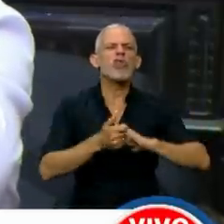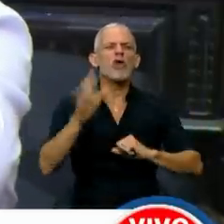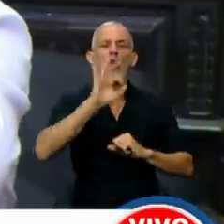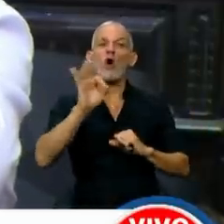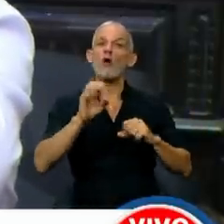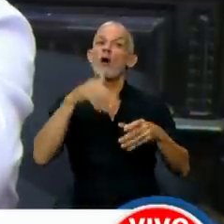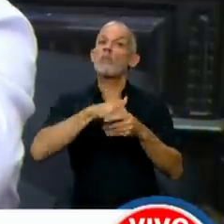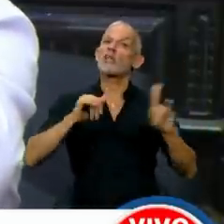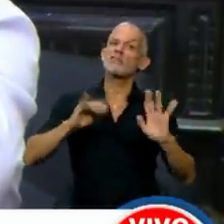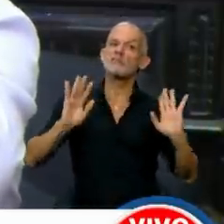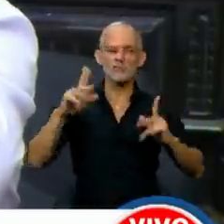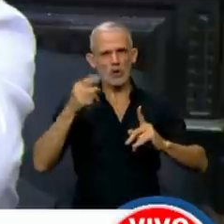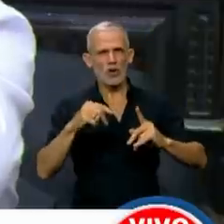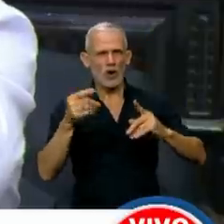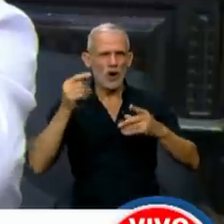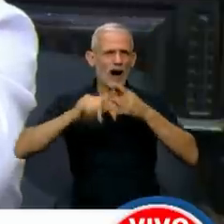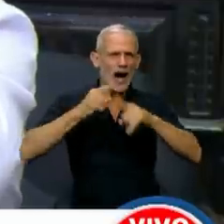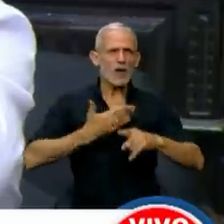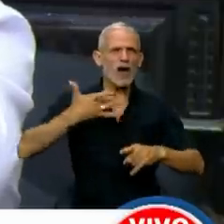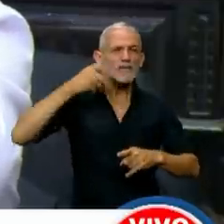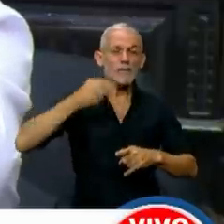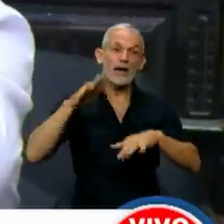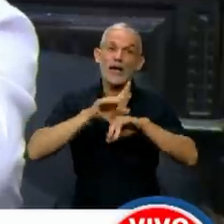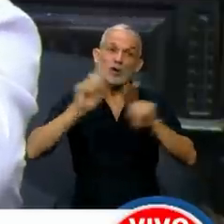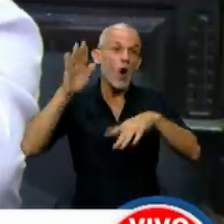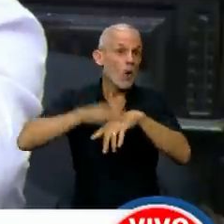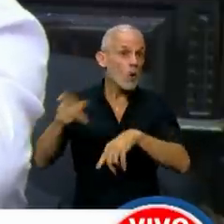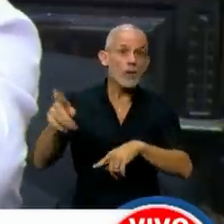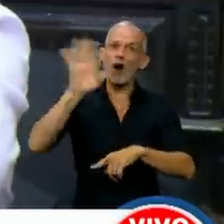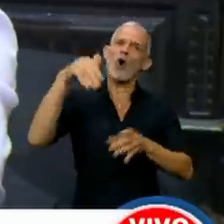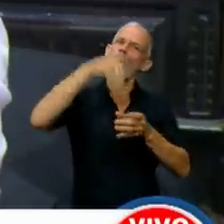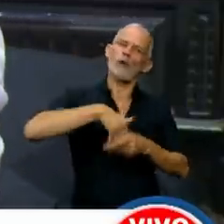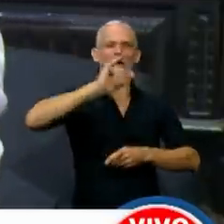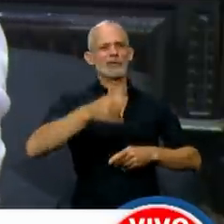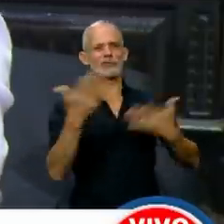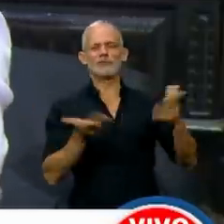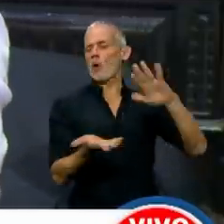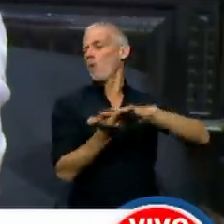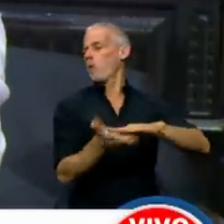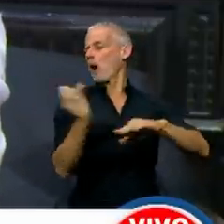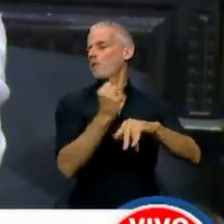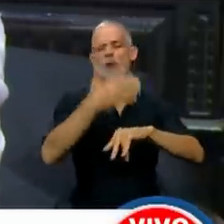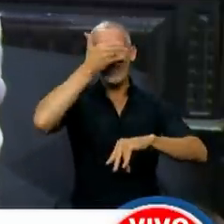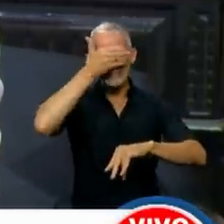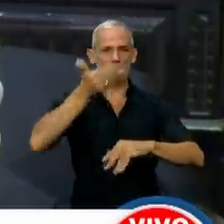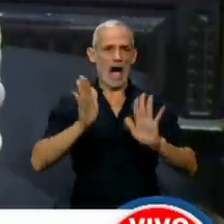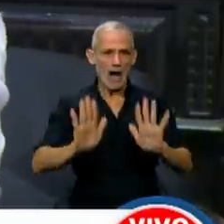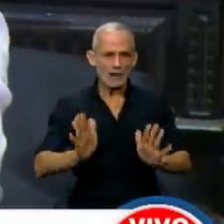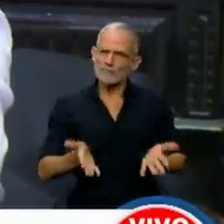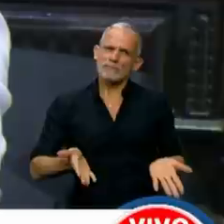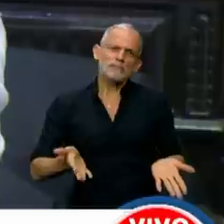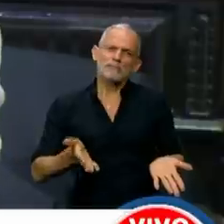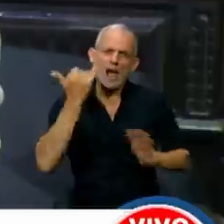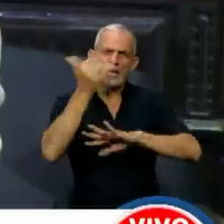y evitarse un acuerdo con el fondo monetario internacional o no votas el presupuesto a libro cerrado porque nosotros ya